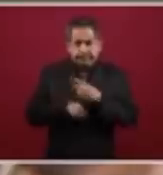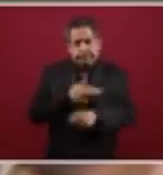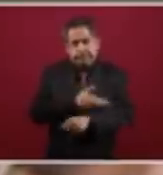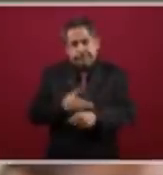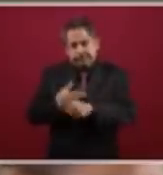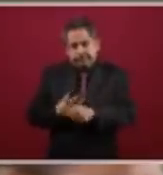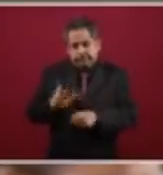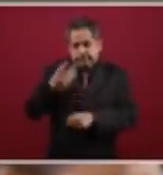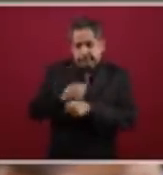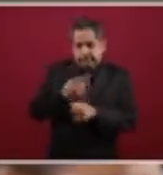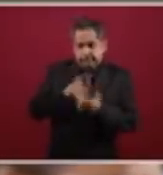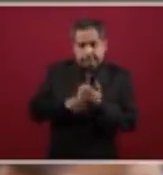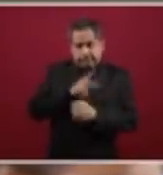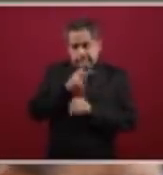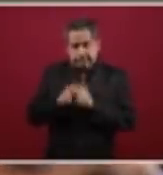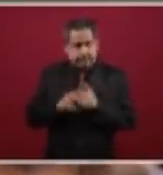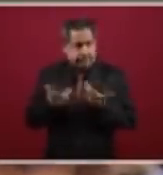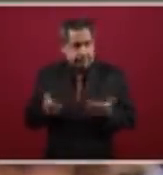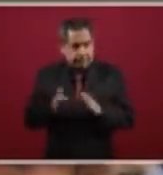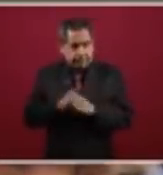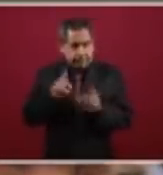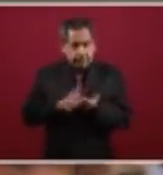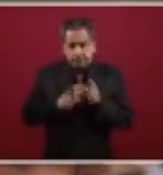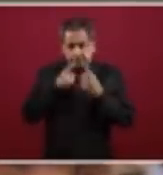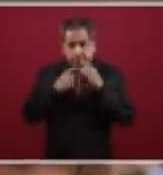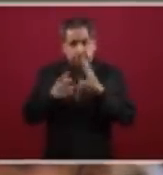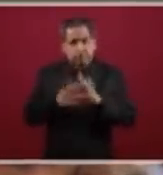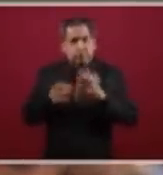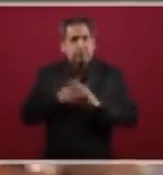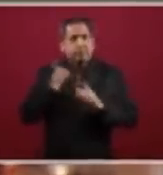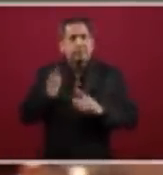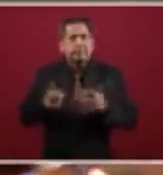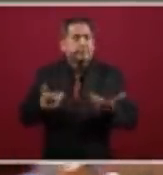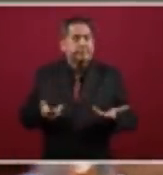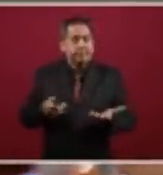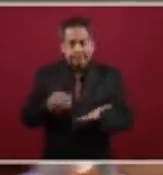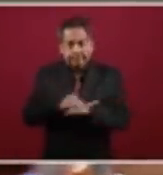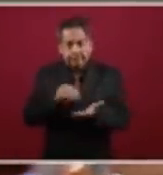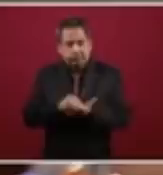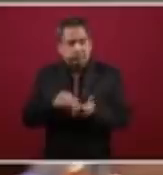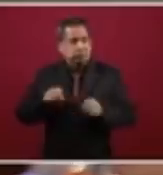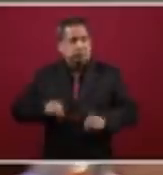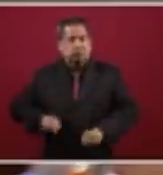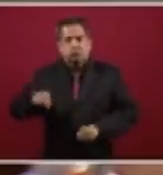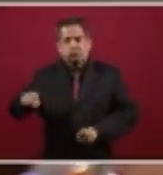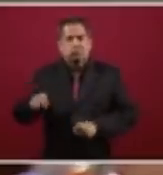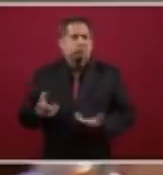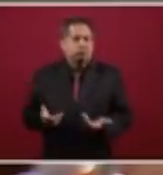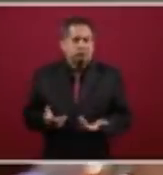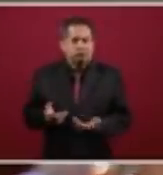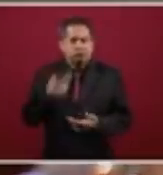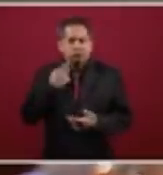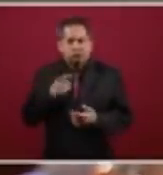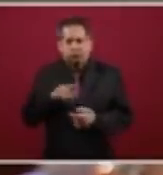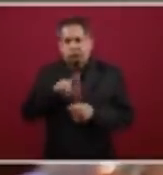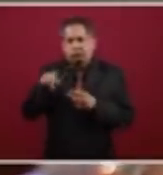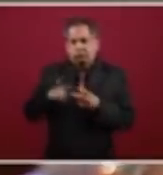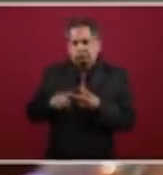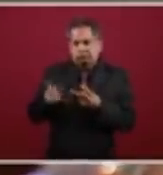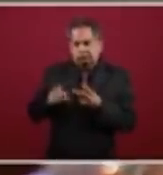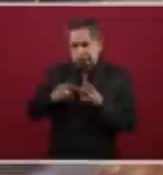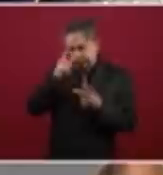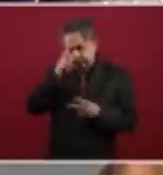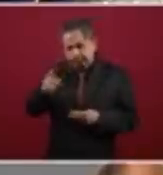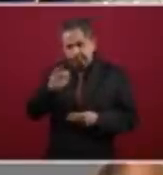estos daños a la nación si quienes los ocasionaron, están aún en el poder político. Y ahorita, si me permite, una pregunta